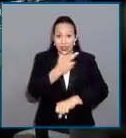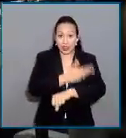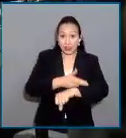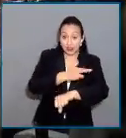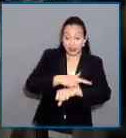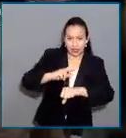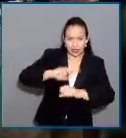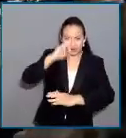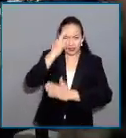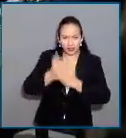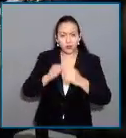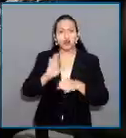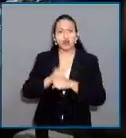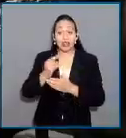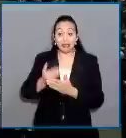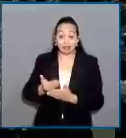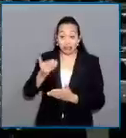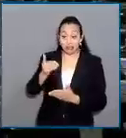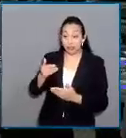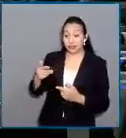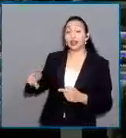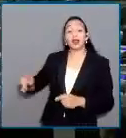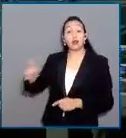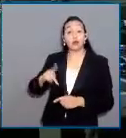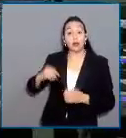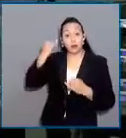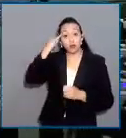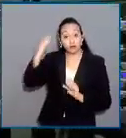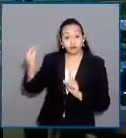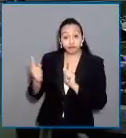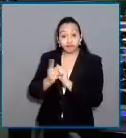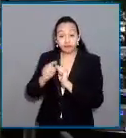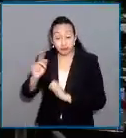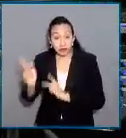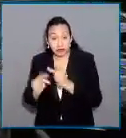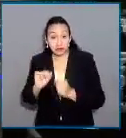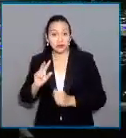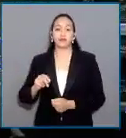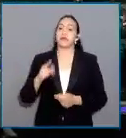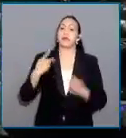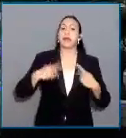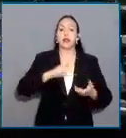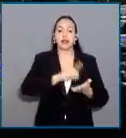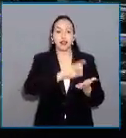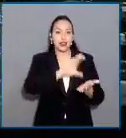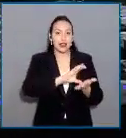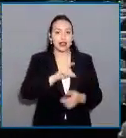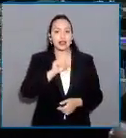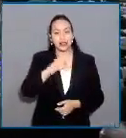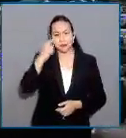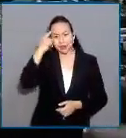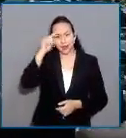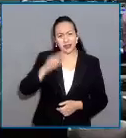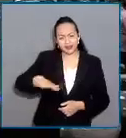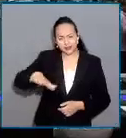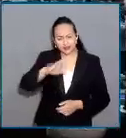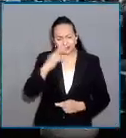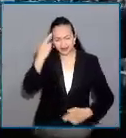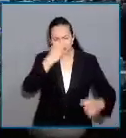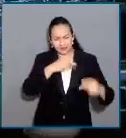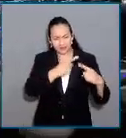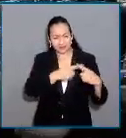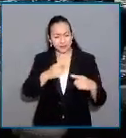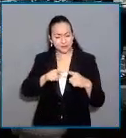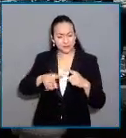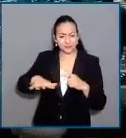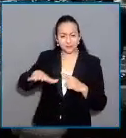consulta previa a pueblos indígenas, personas con discapacidad, así como vicios por la inobservancia de posibles suspensiones concedidas con motivo